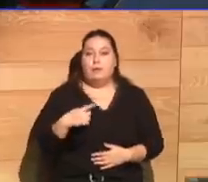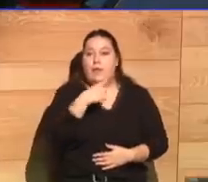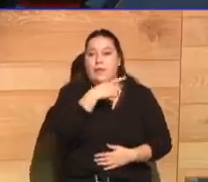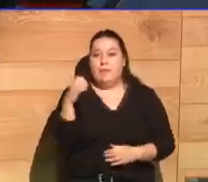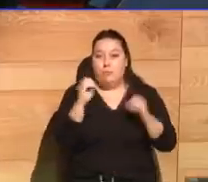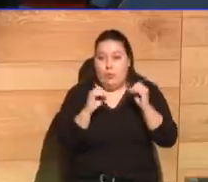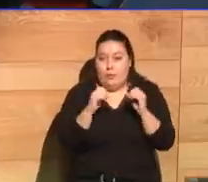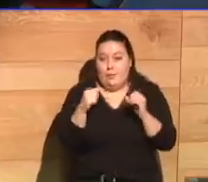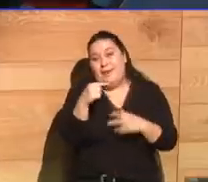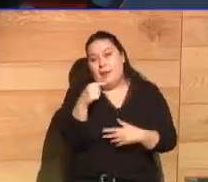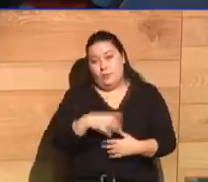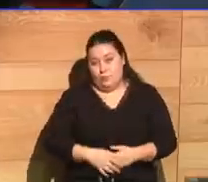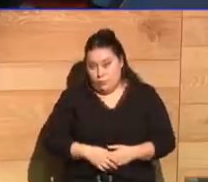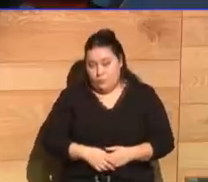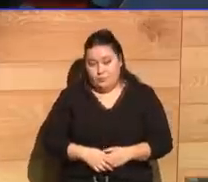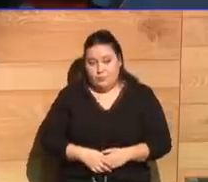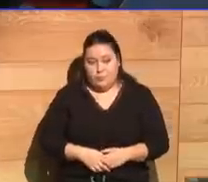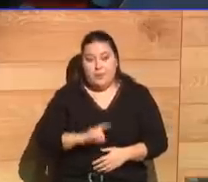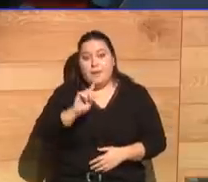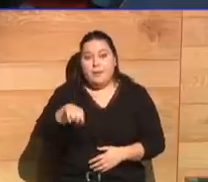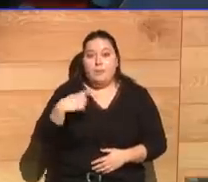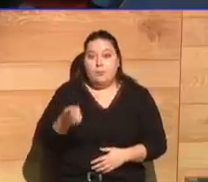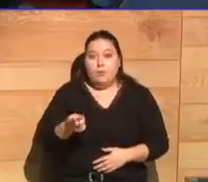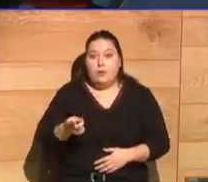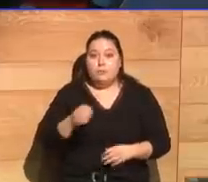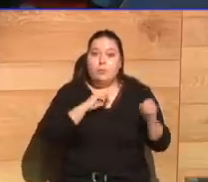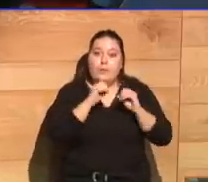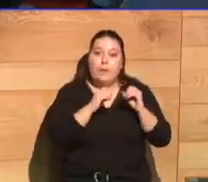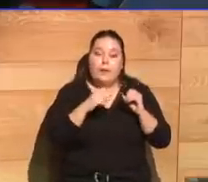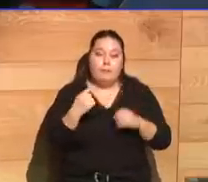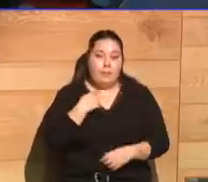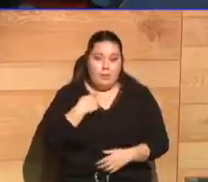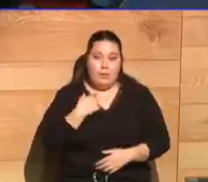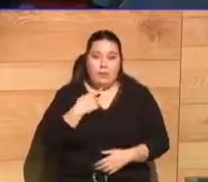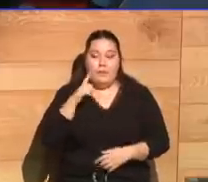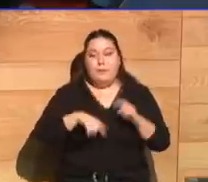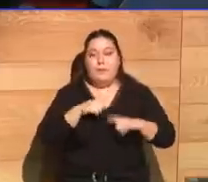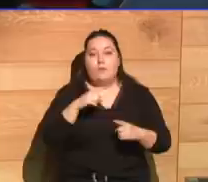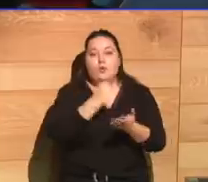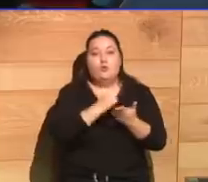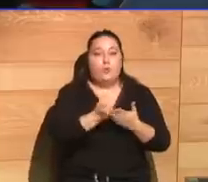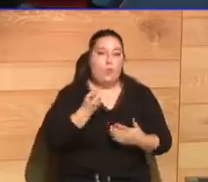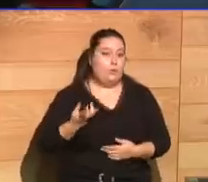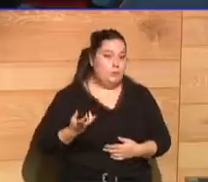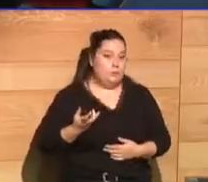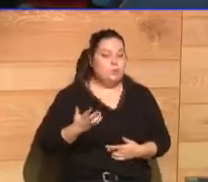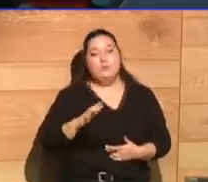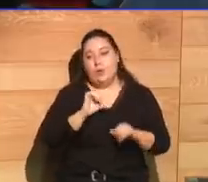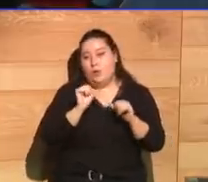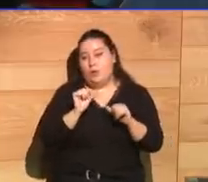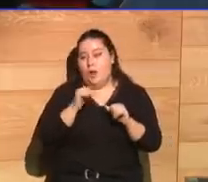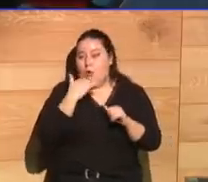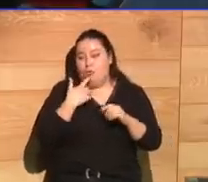negativo, eso que decía el negative pickup, y luego se empieza a perder porcentaje conforme se suman socios. Sí, es una de las formas